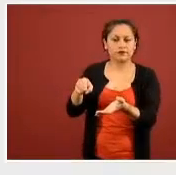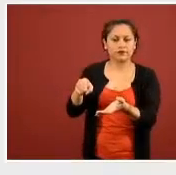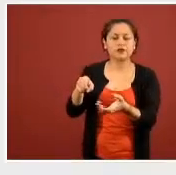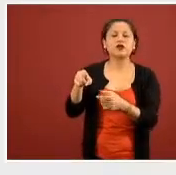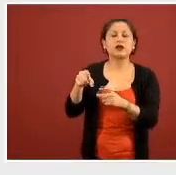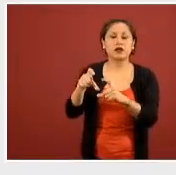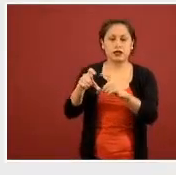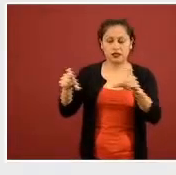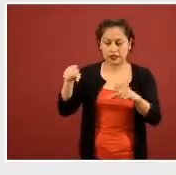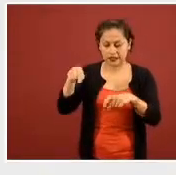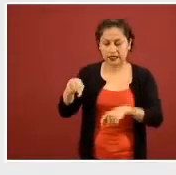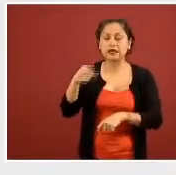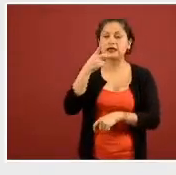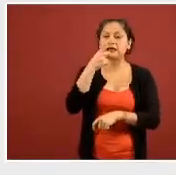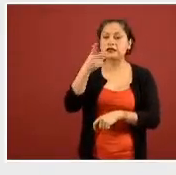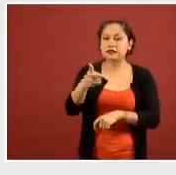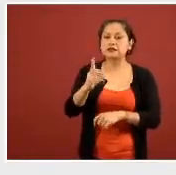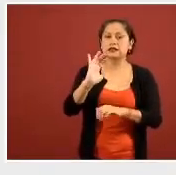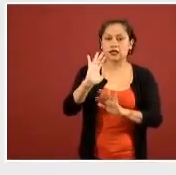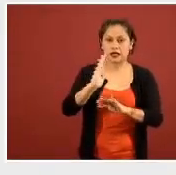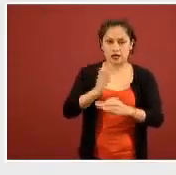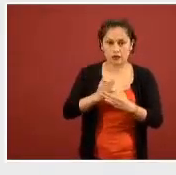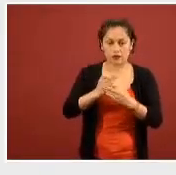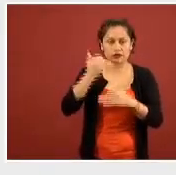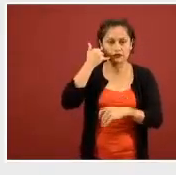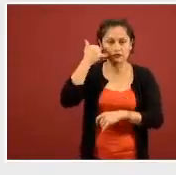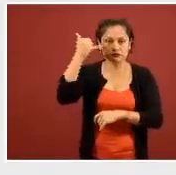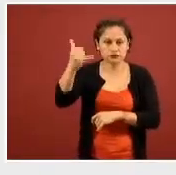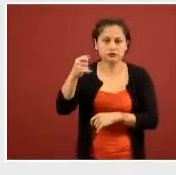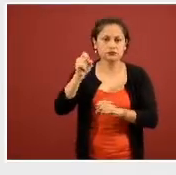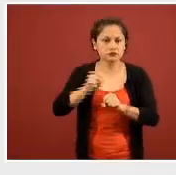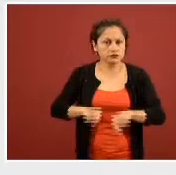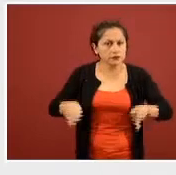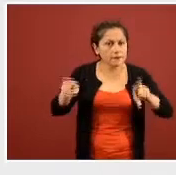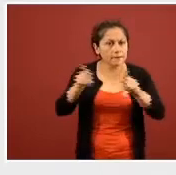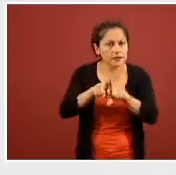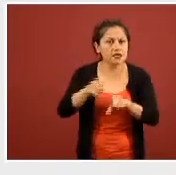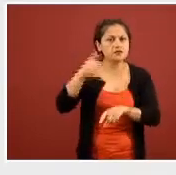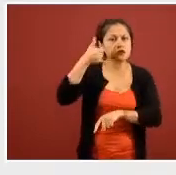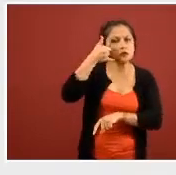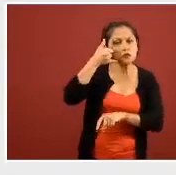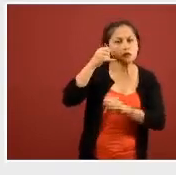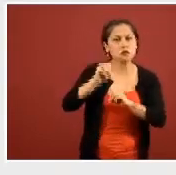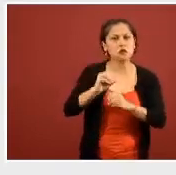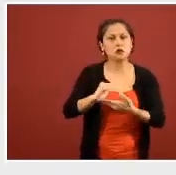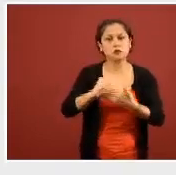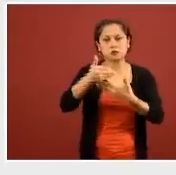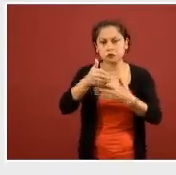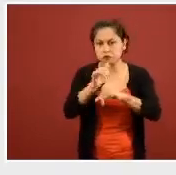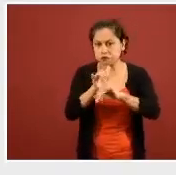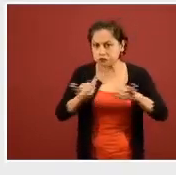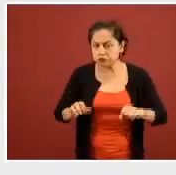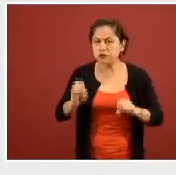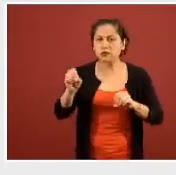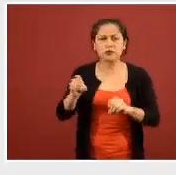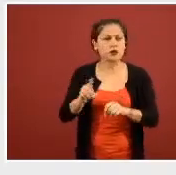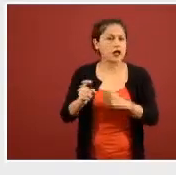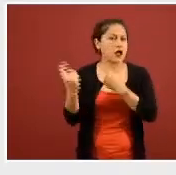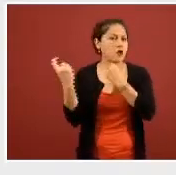ahora, la computadora o el dispositivo móvil va automáticamente a llamar al número